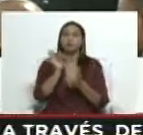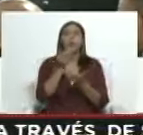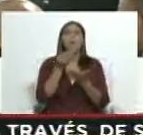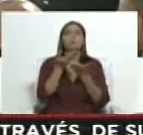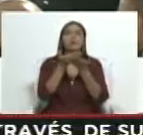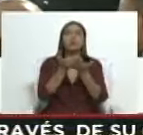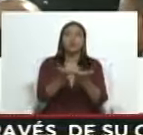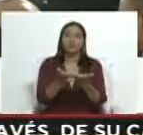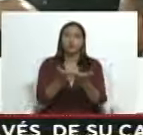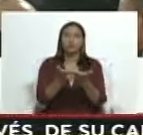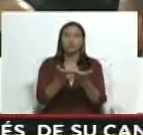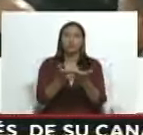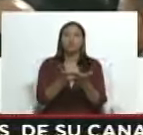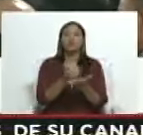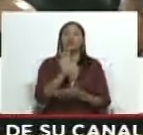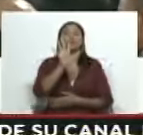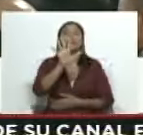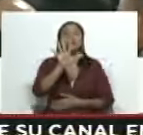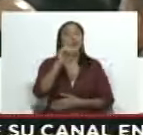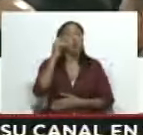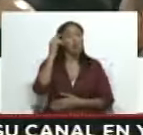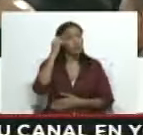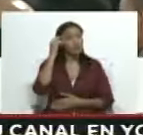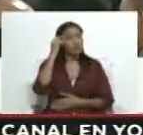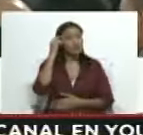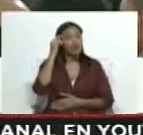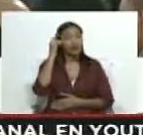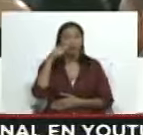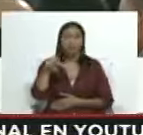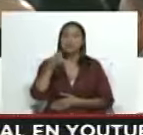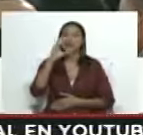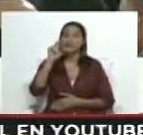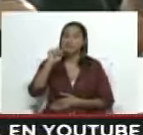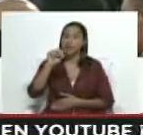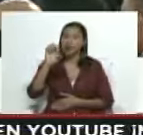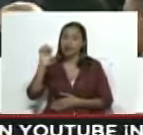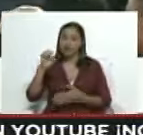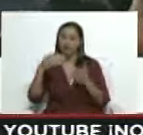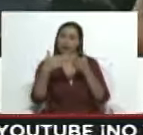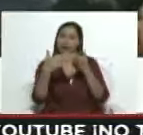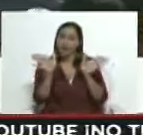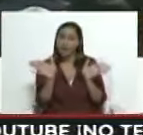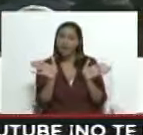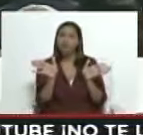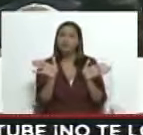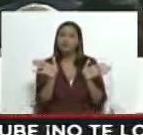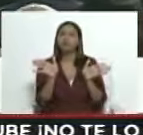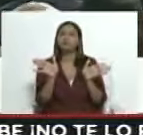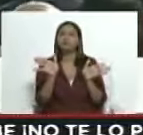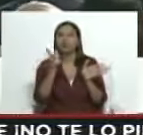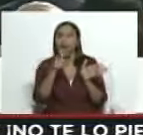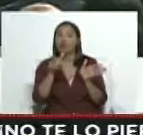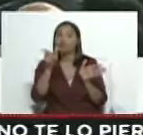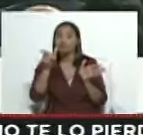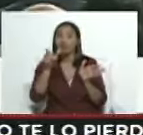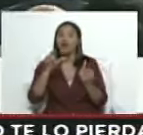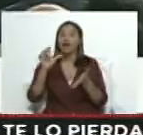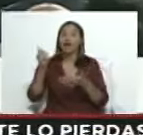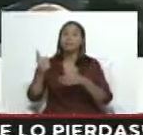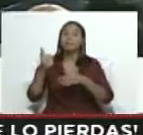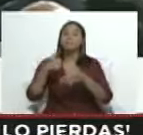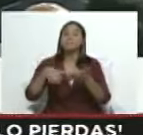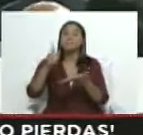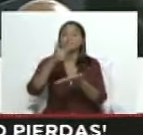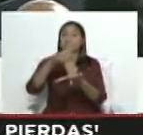Durante 5 días estarán habilitadas las sedes del Consejo Nacional Electoral, la principal y también las regionales,